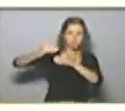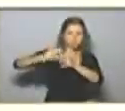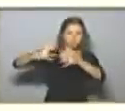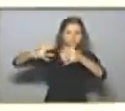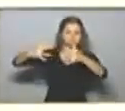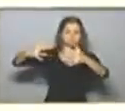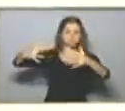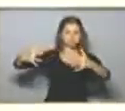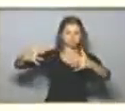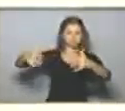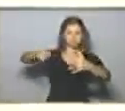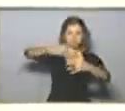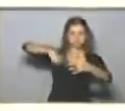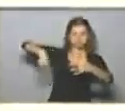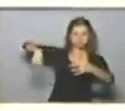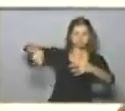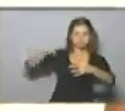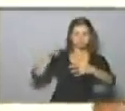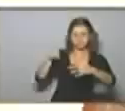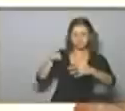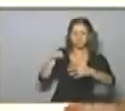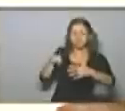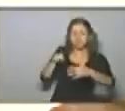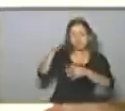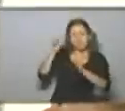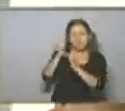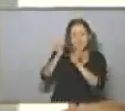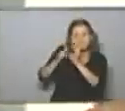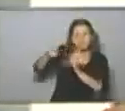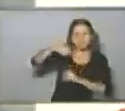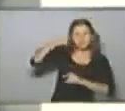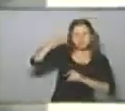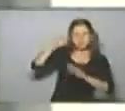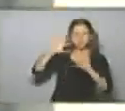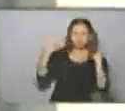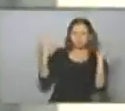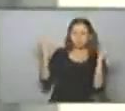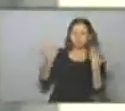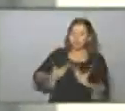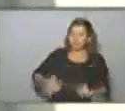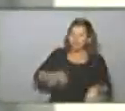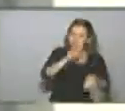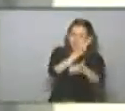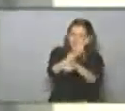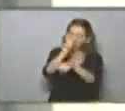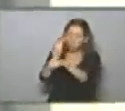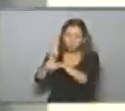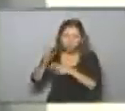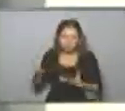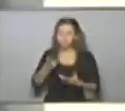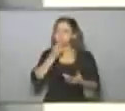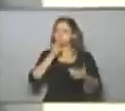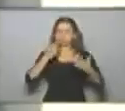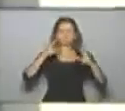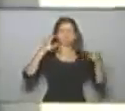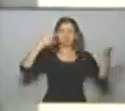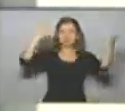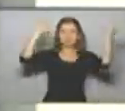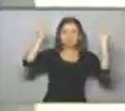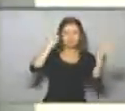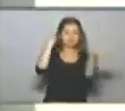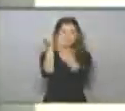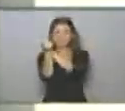creo que es visible para todos que estamos en una etapa que es muy difícil. Los cambios climáticos están diciendo que